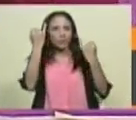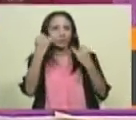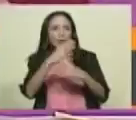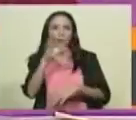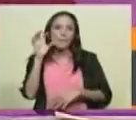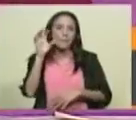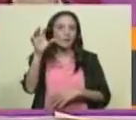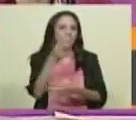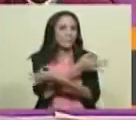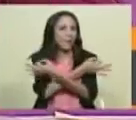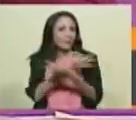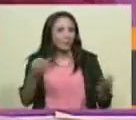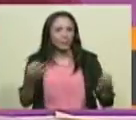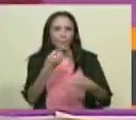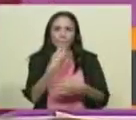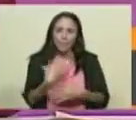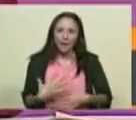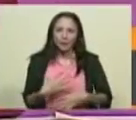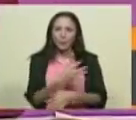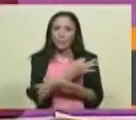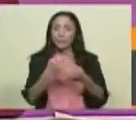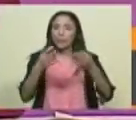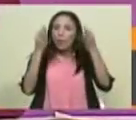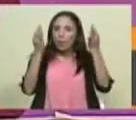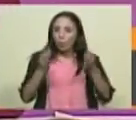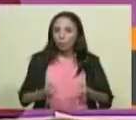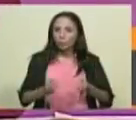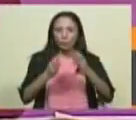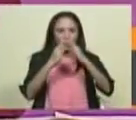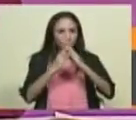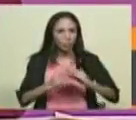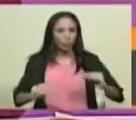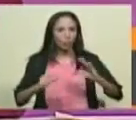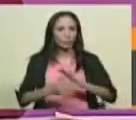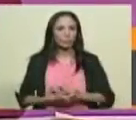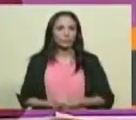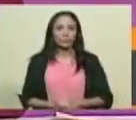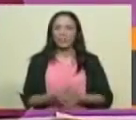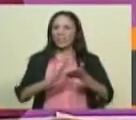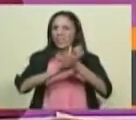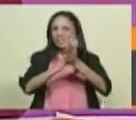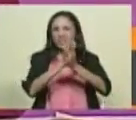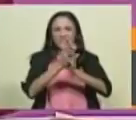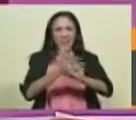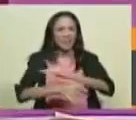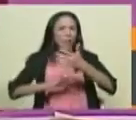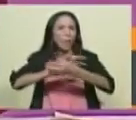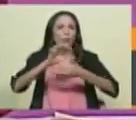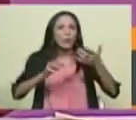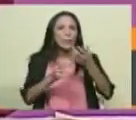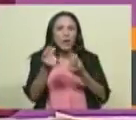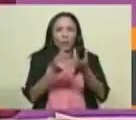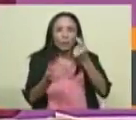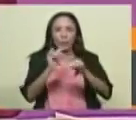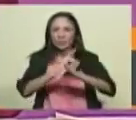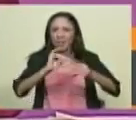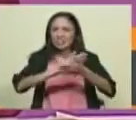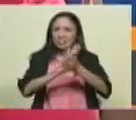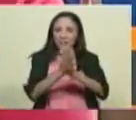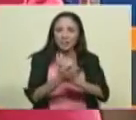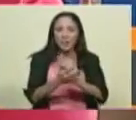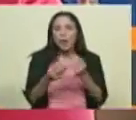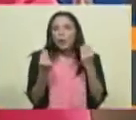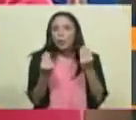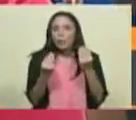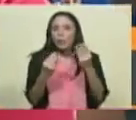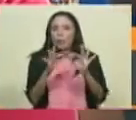patria hermosa, la patria justa, de derrotar la guerra económica. Y la única que puede derrotar la guerra económica